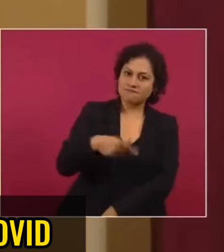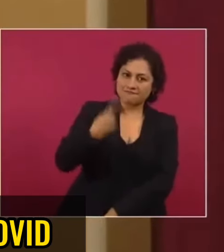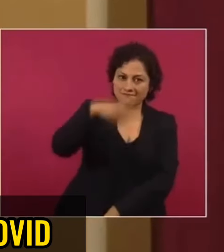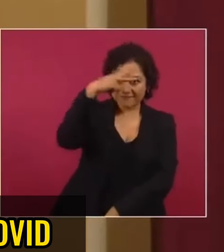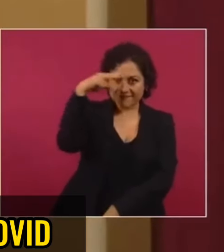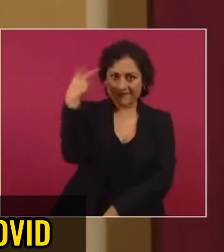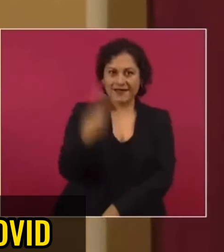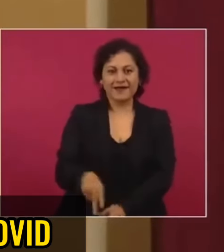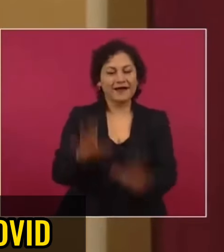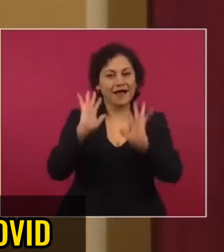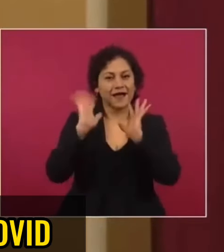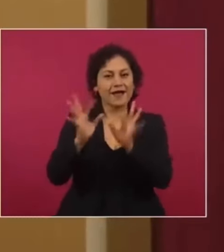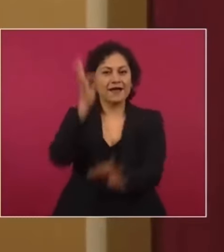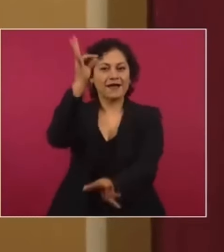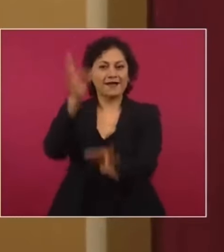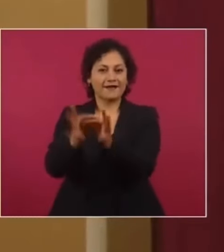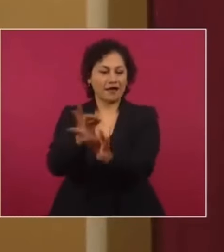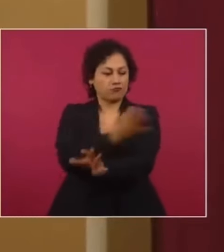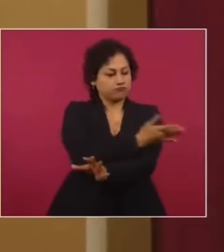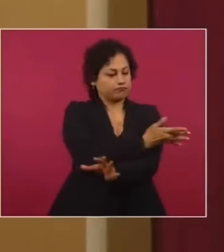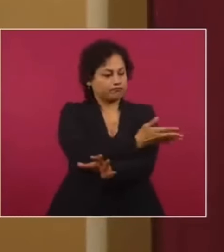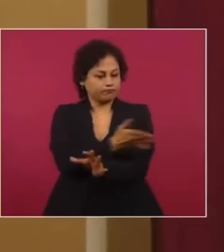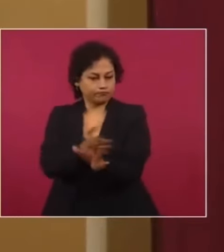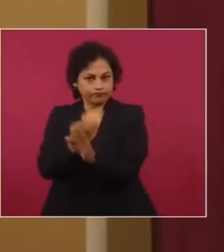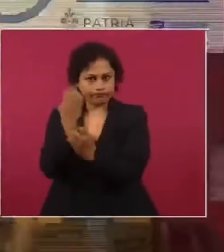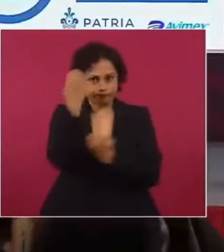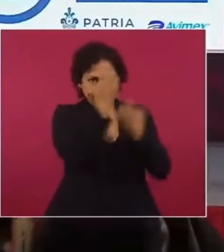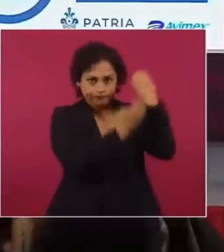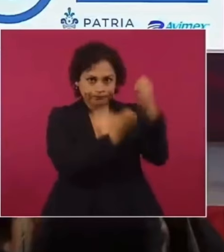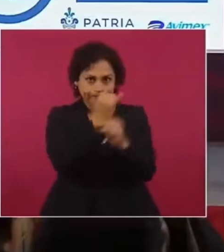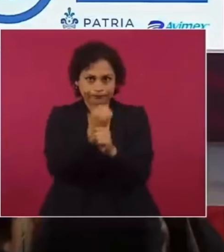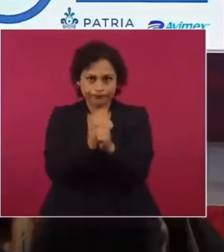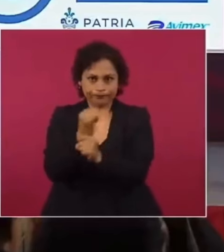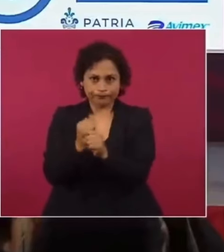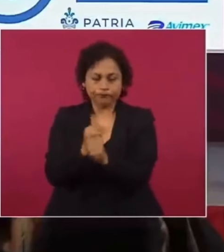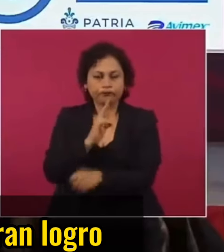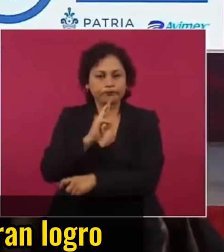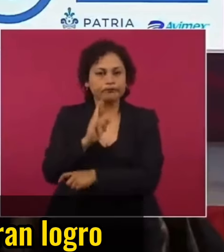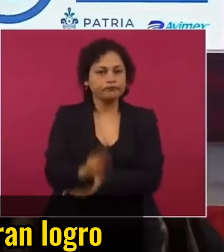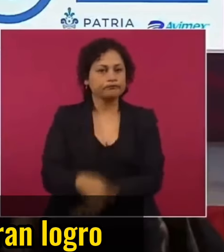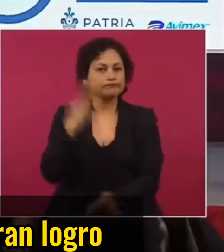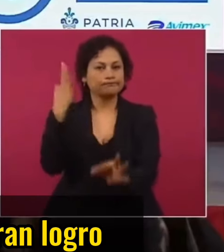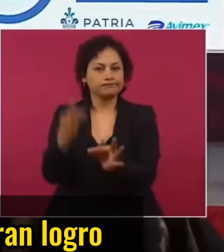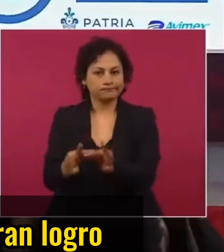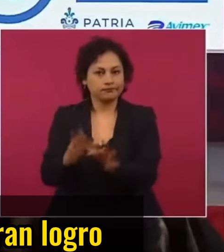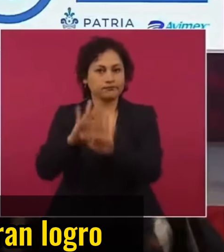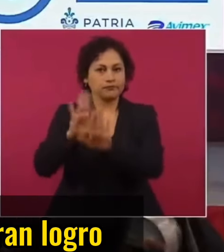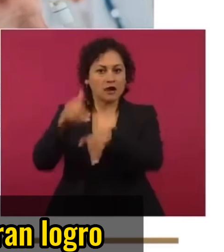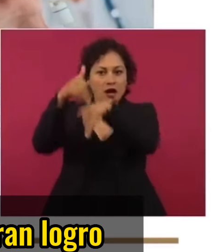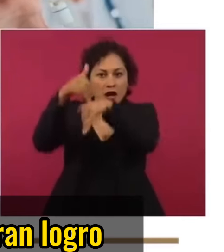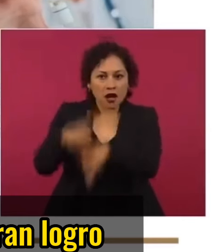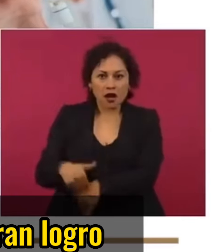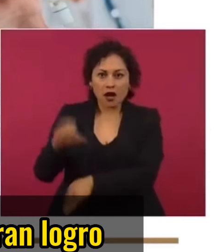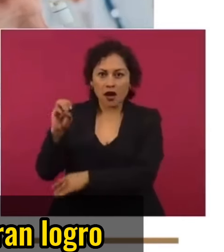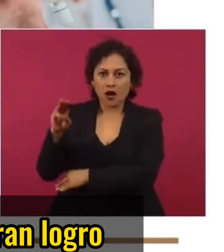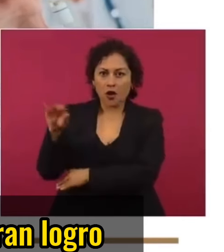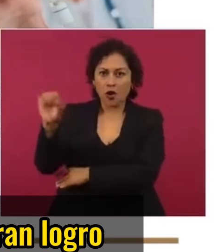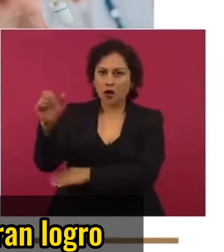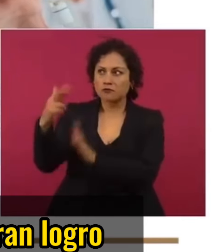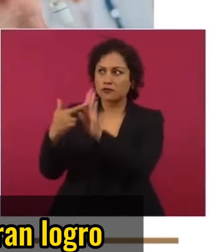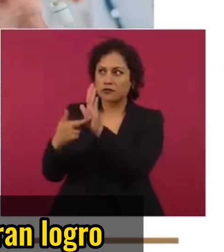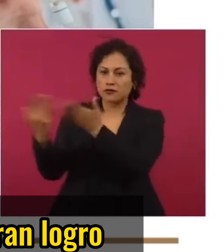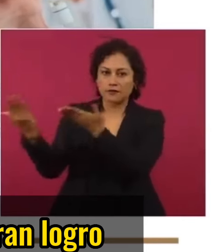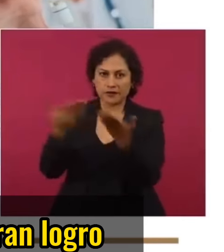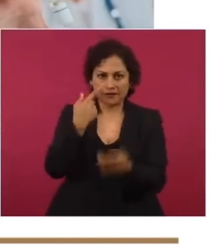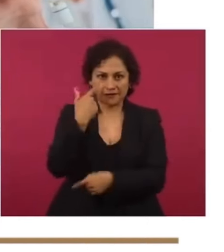como manejaron toda la tragedia del COVID desde el inicio estos inútiles criminales. Pero a tres años, venir a anunciar